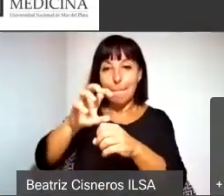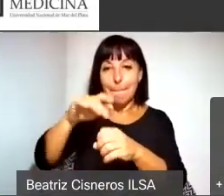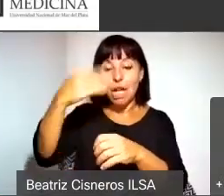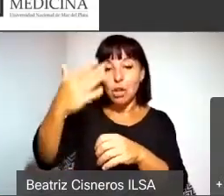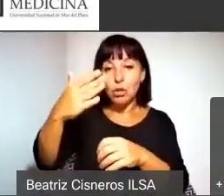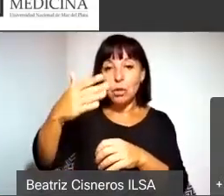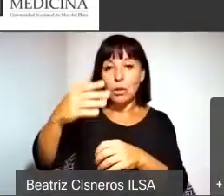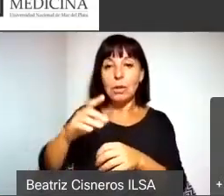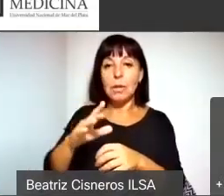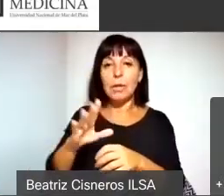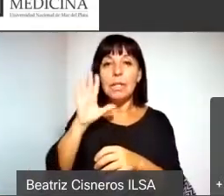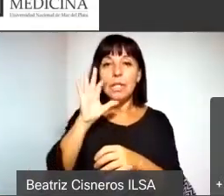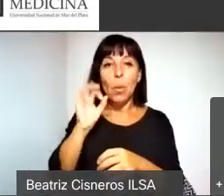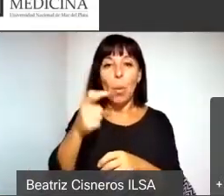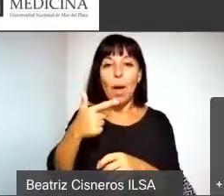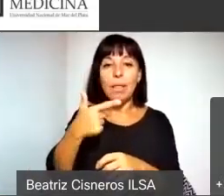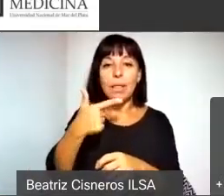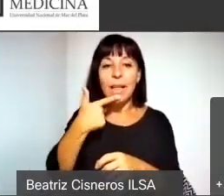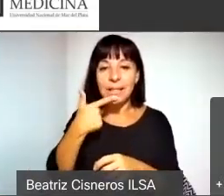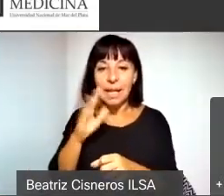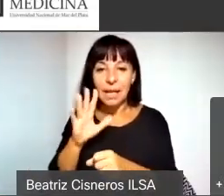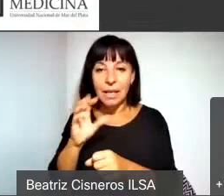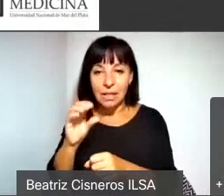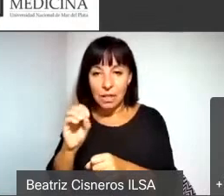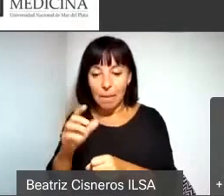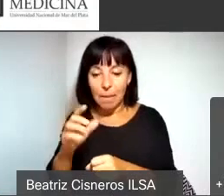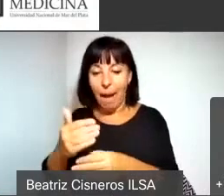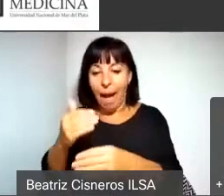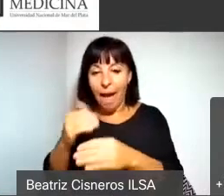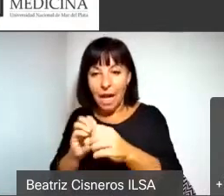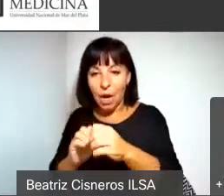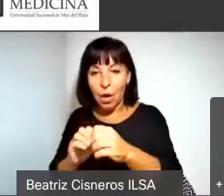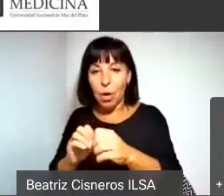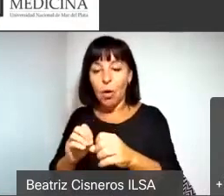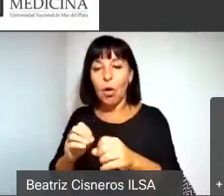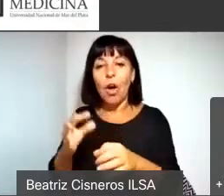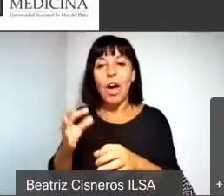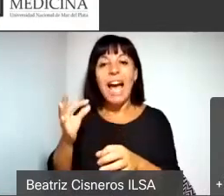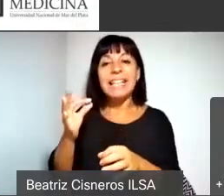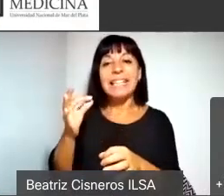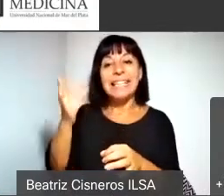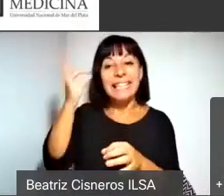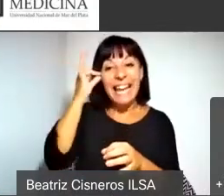nombre de 50S, y una subunidad menor que recibe el nombre de 30S.